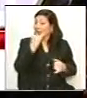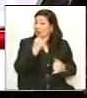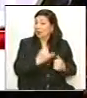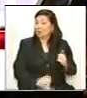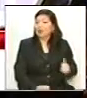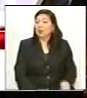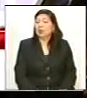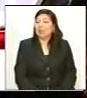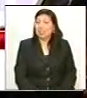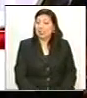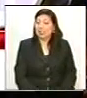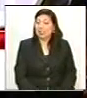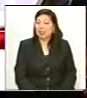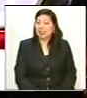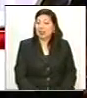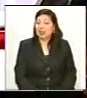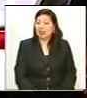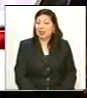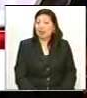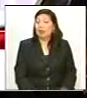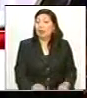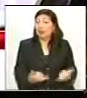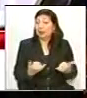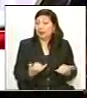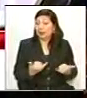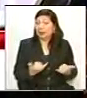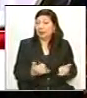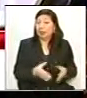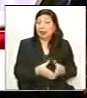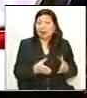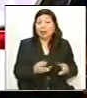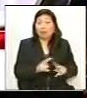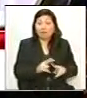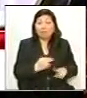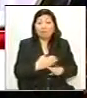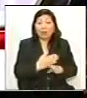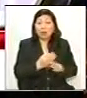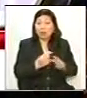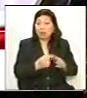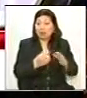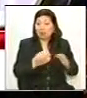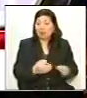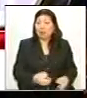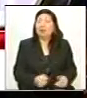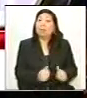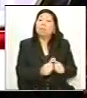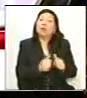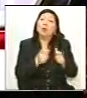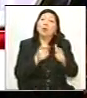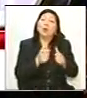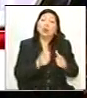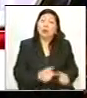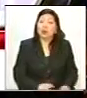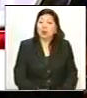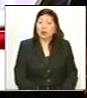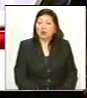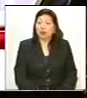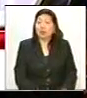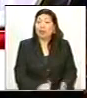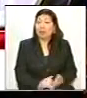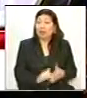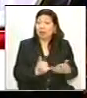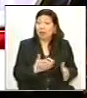¿no? Entonces, de hecho, esa es la gran virtud, en realidad, del modelo de control concurrente, que